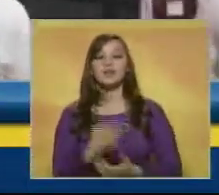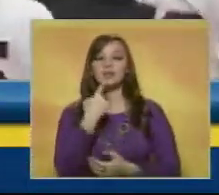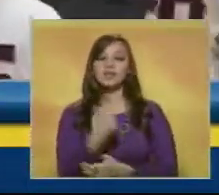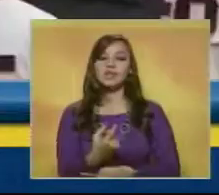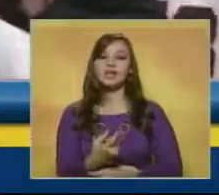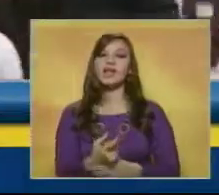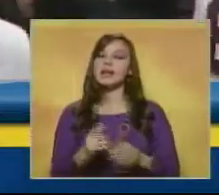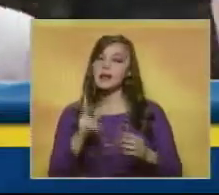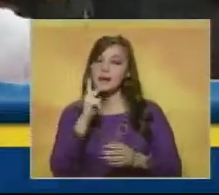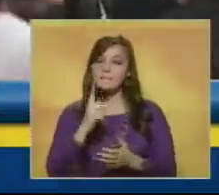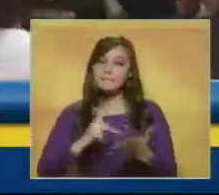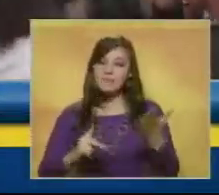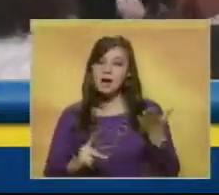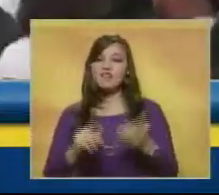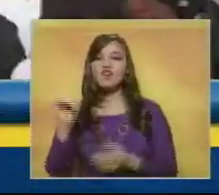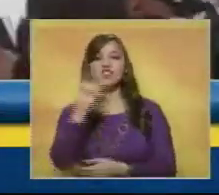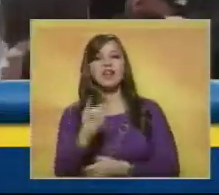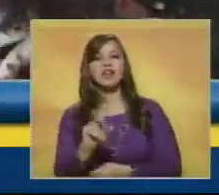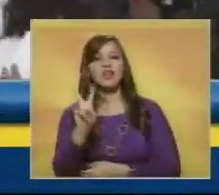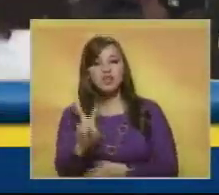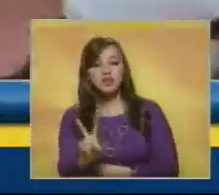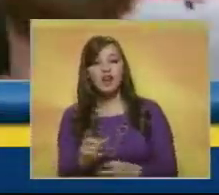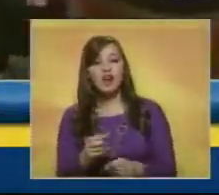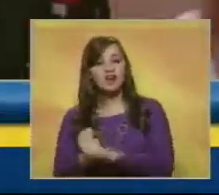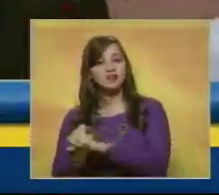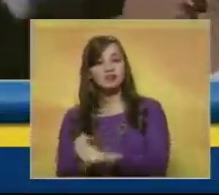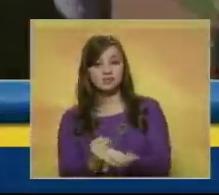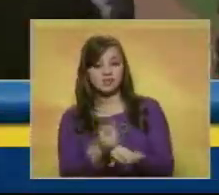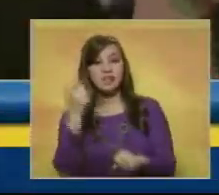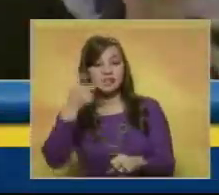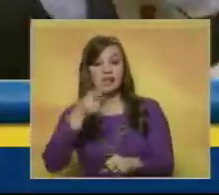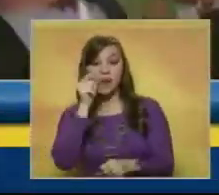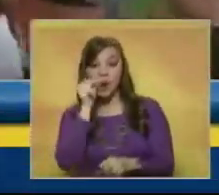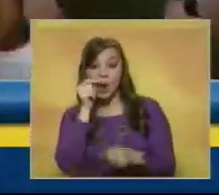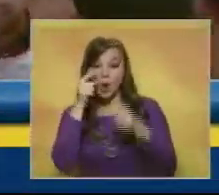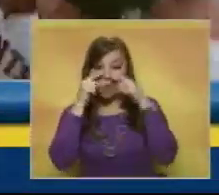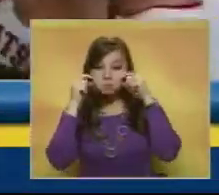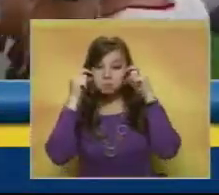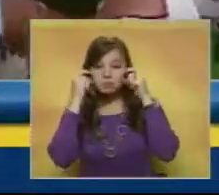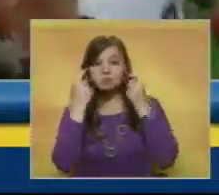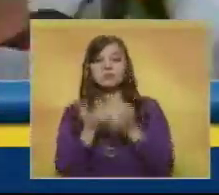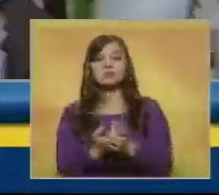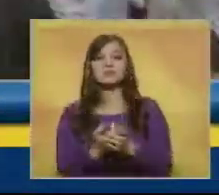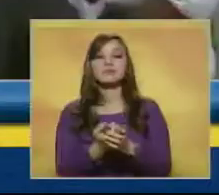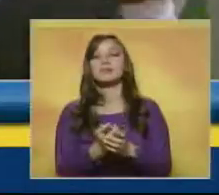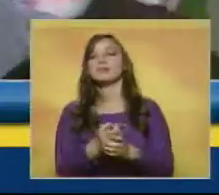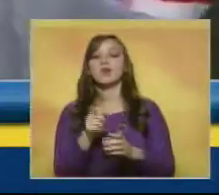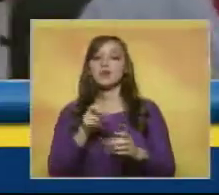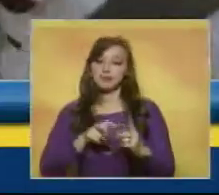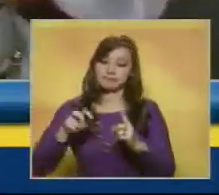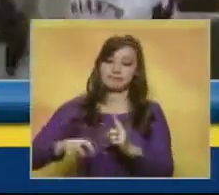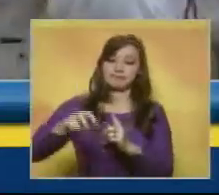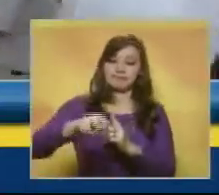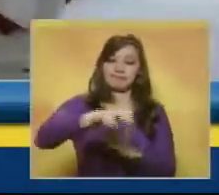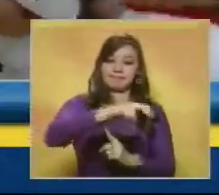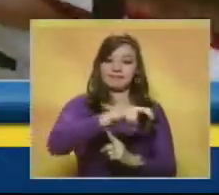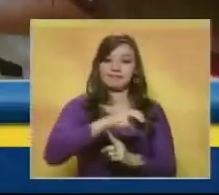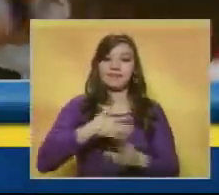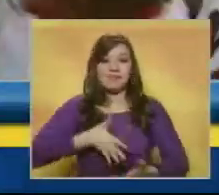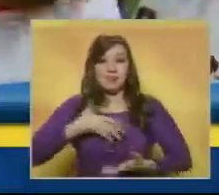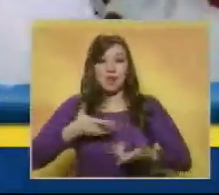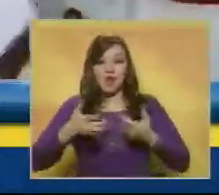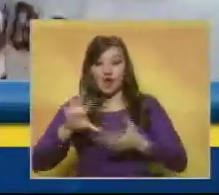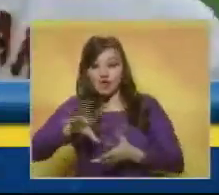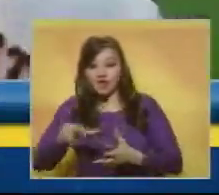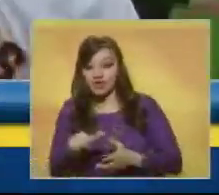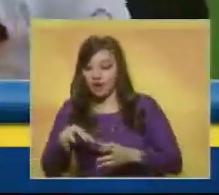ponches y Pablo Sandoval de 3-1 con anotada. Sepan que el Panda llegó a 21 juegos consecutivos de postemporada envasándose, igualando la marca de la